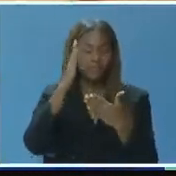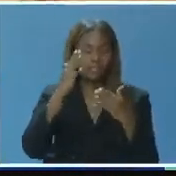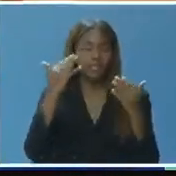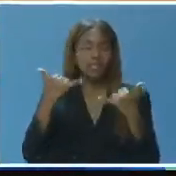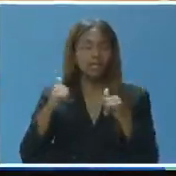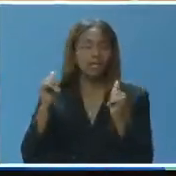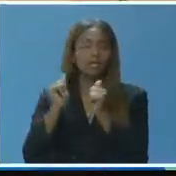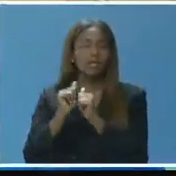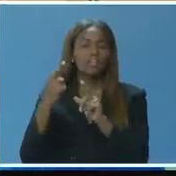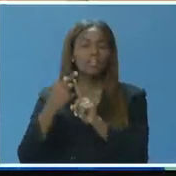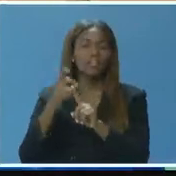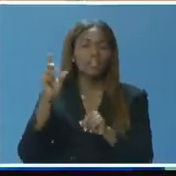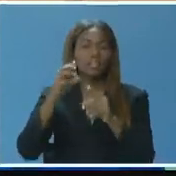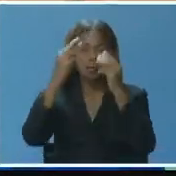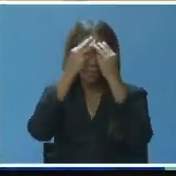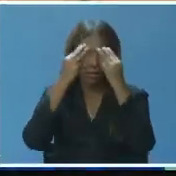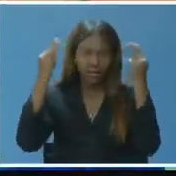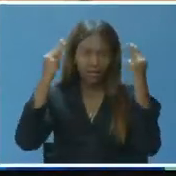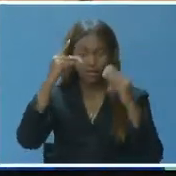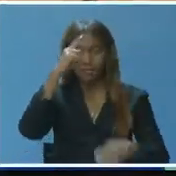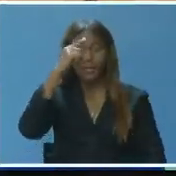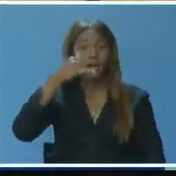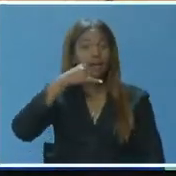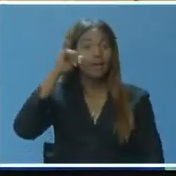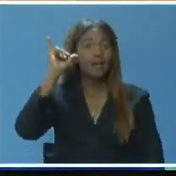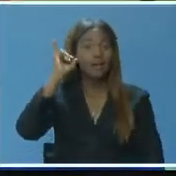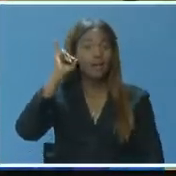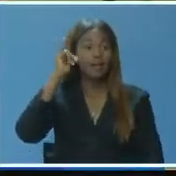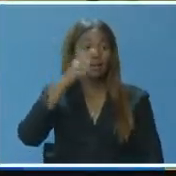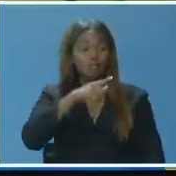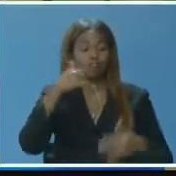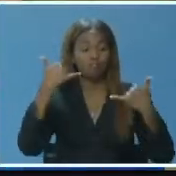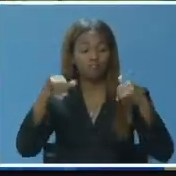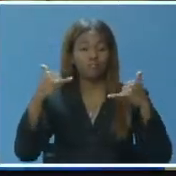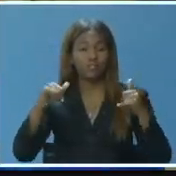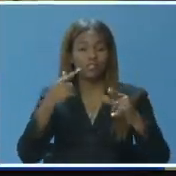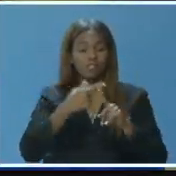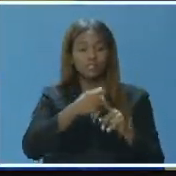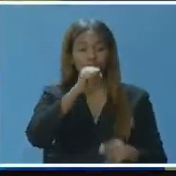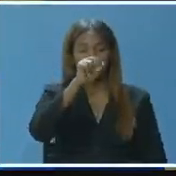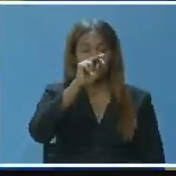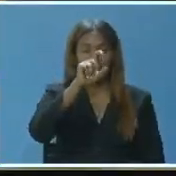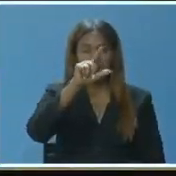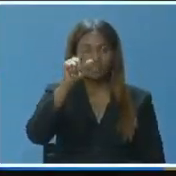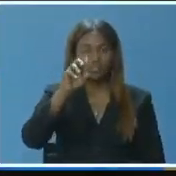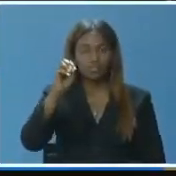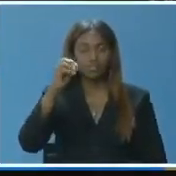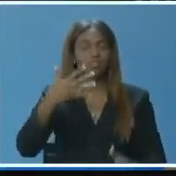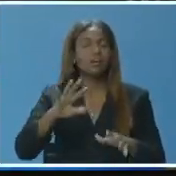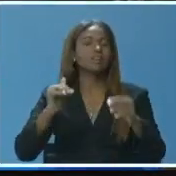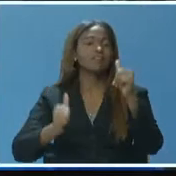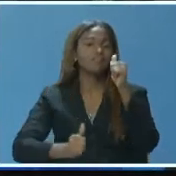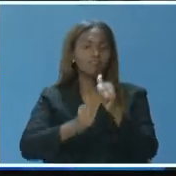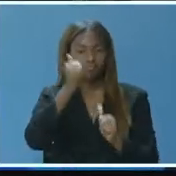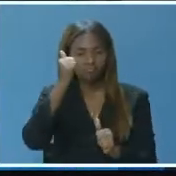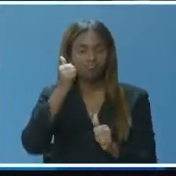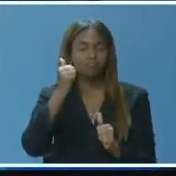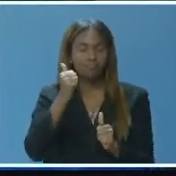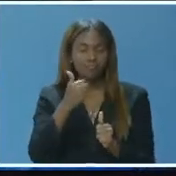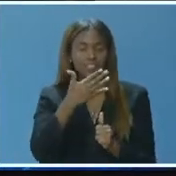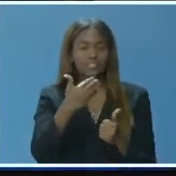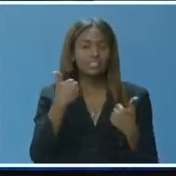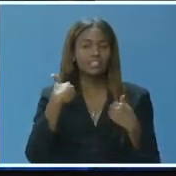la selección de México. En el día de ayer, las Murallas de San Lázaro se coronaron campeonas, ya